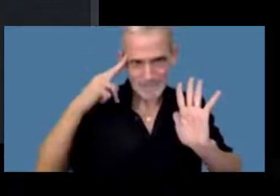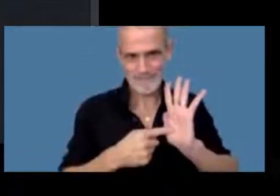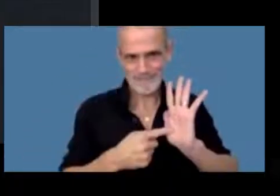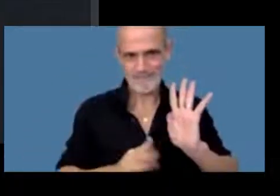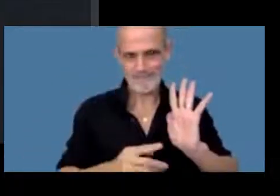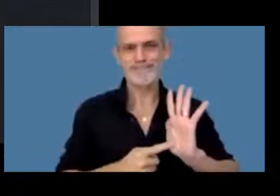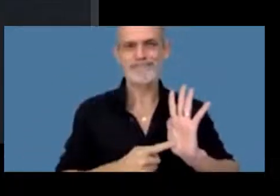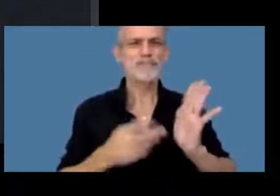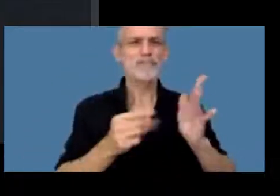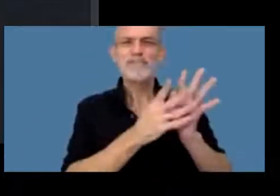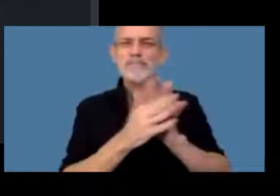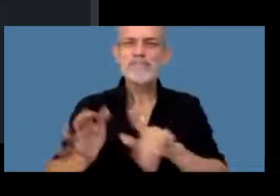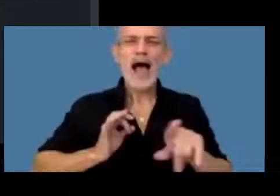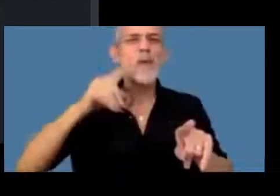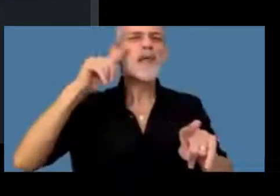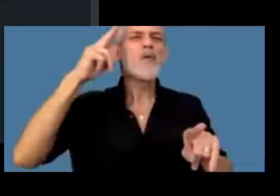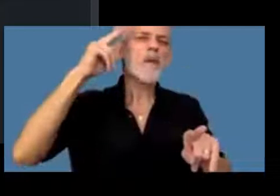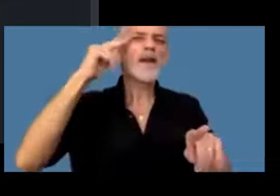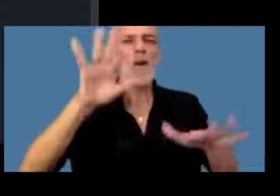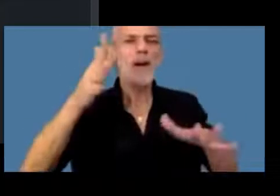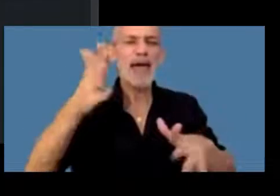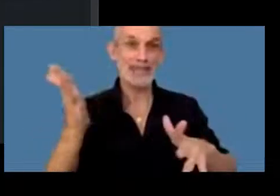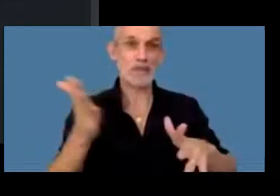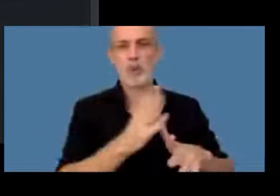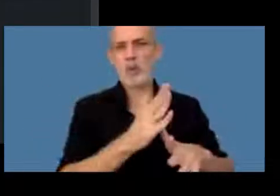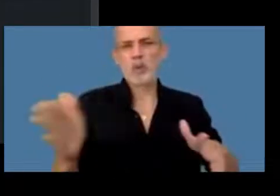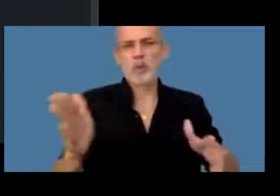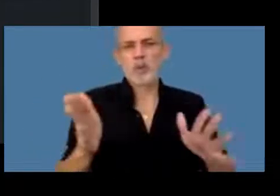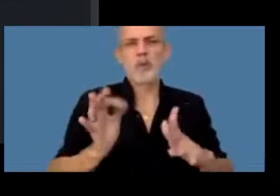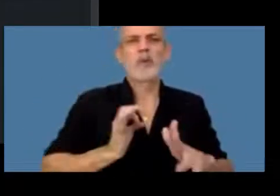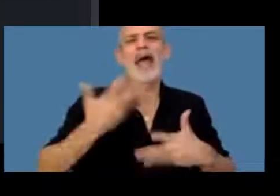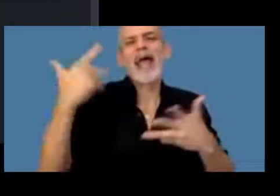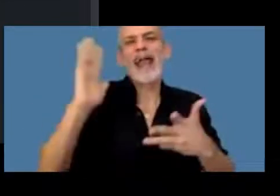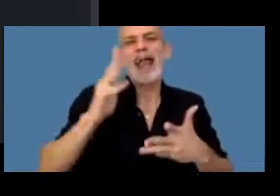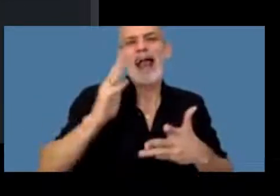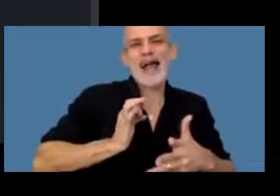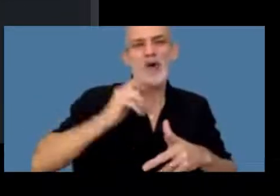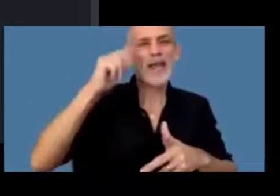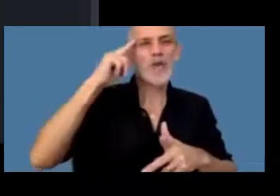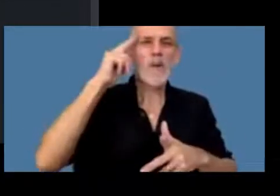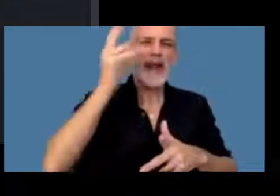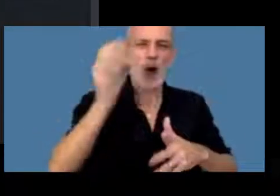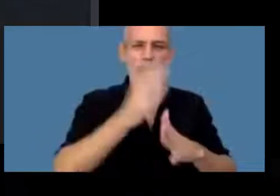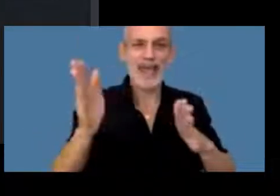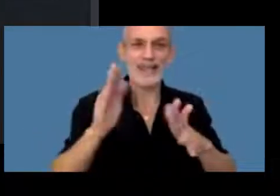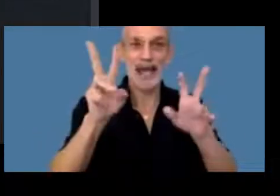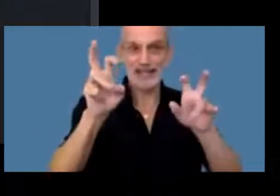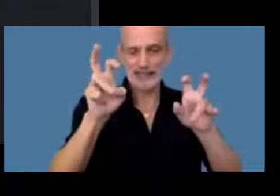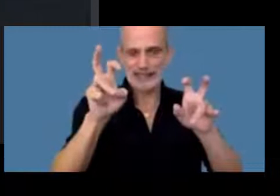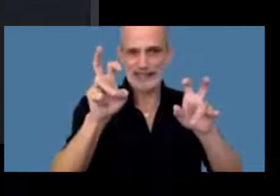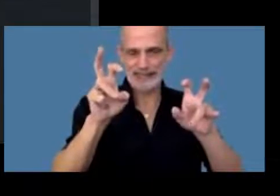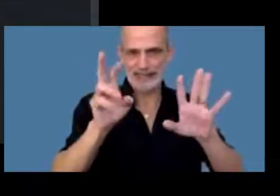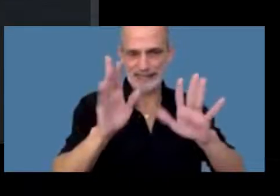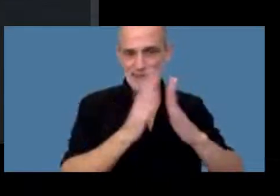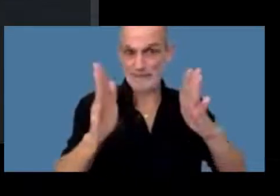Yendo a los 90, yo diría, acá puse los 90 porque en general tiene digamos, un título aparte, ¿no? En los años 90,